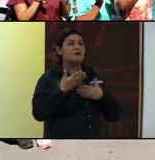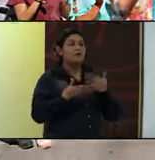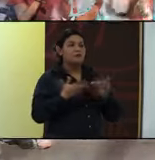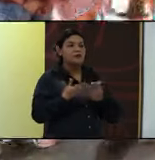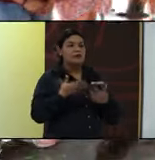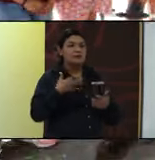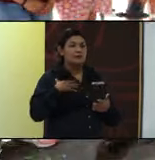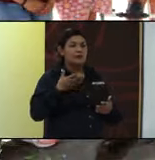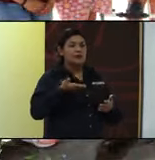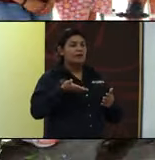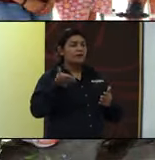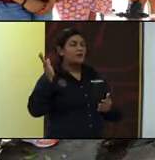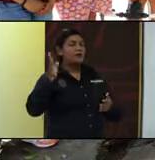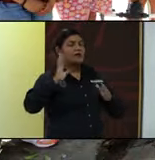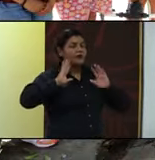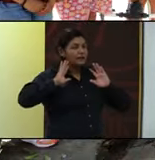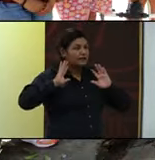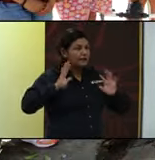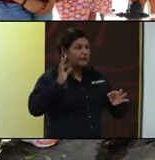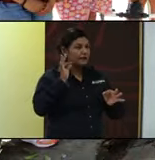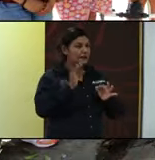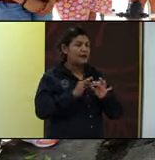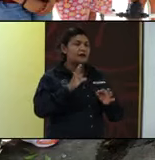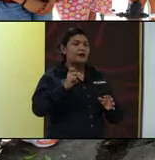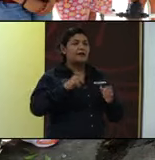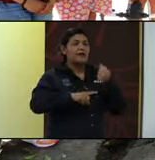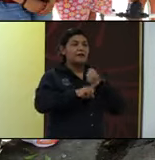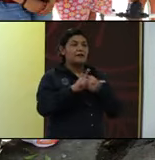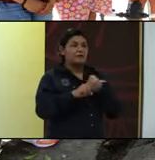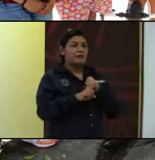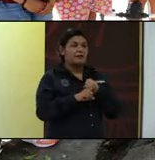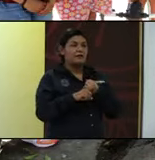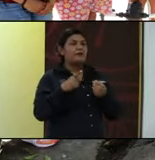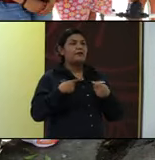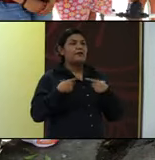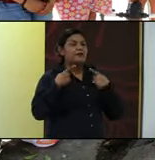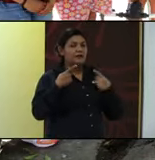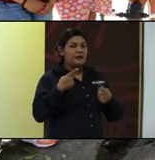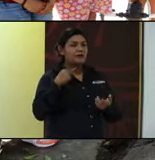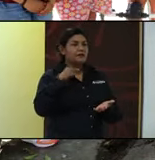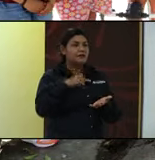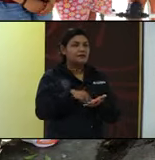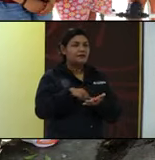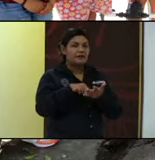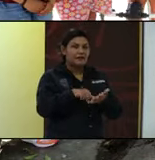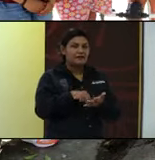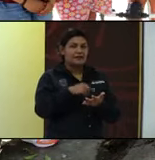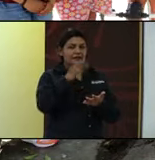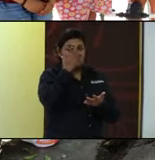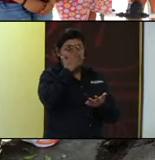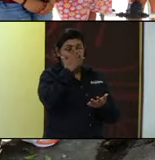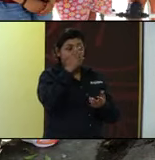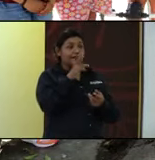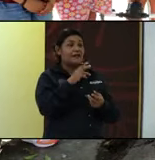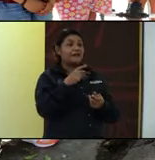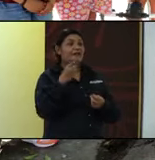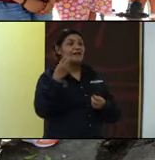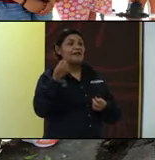iba a mover de ahí hasta que no se resolviera el problema. Les ofrecí estar ahí, ¿no es cierto? Algunos medios dijeron que me